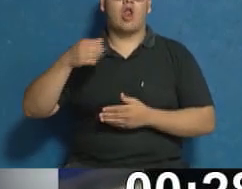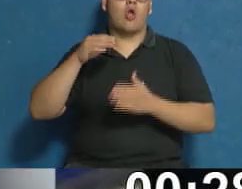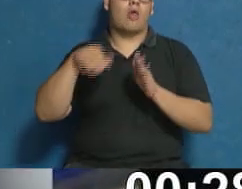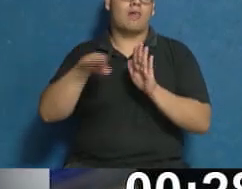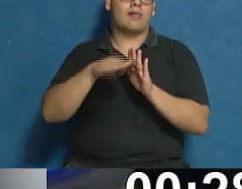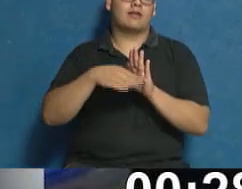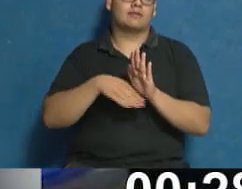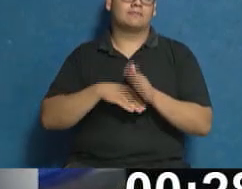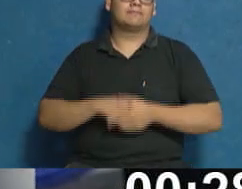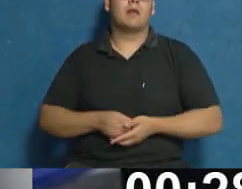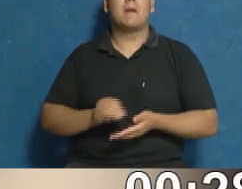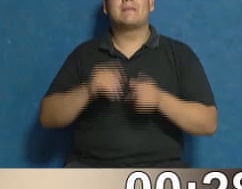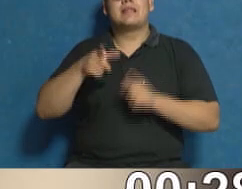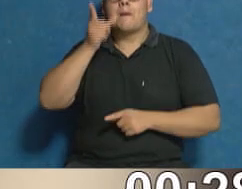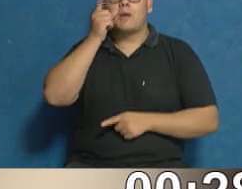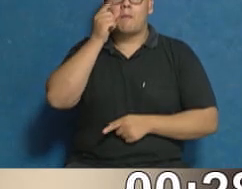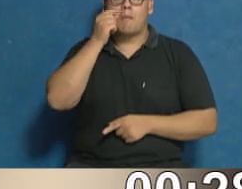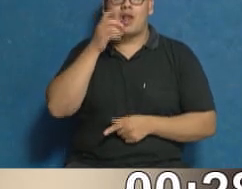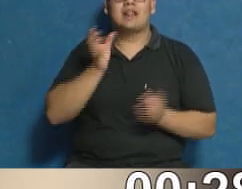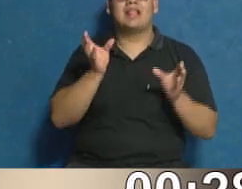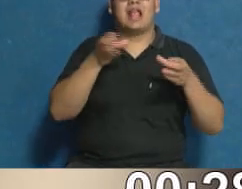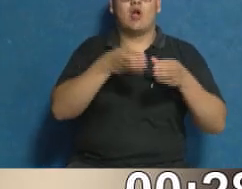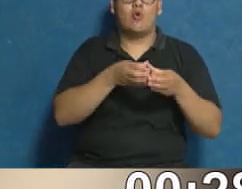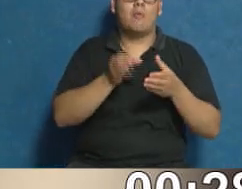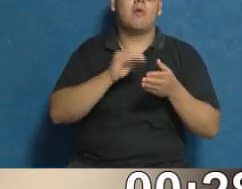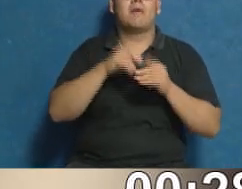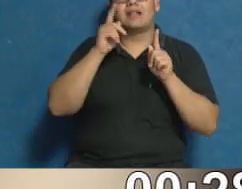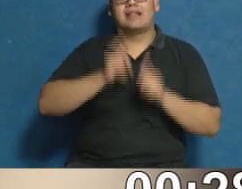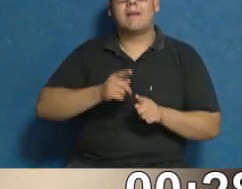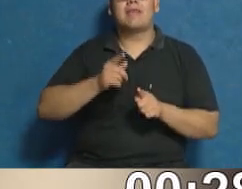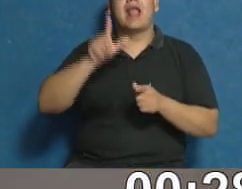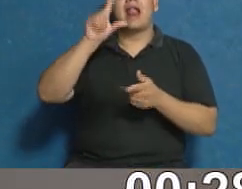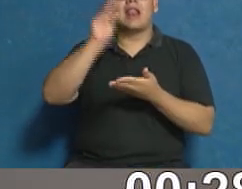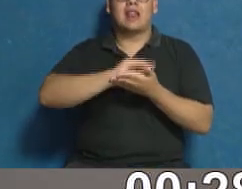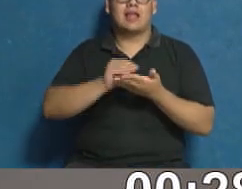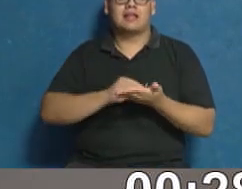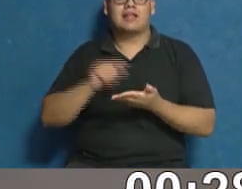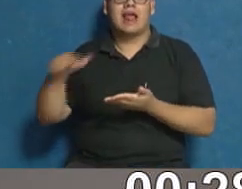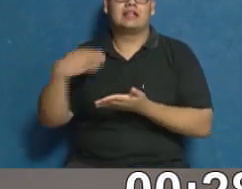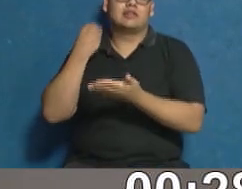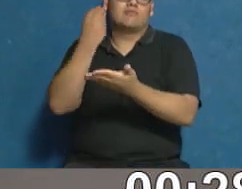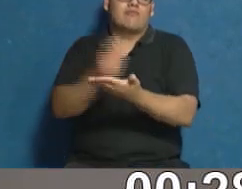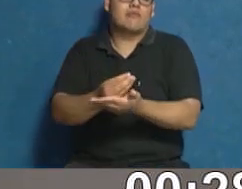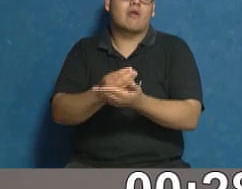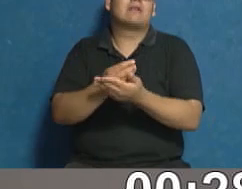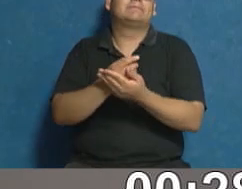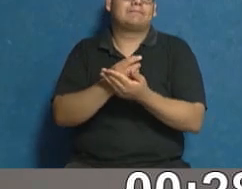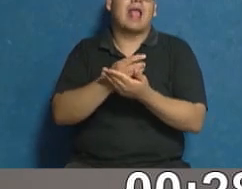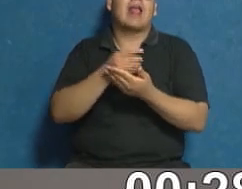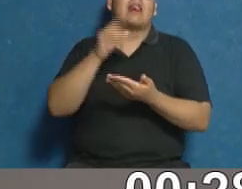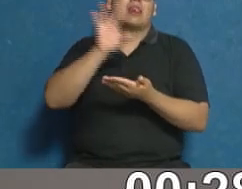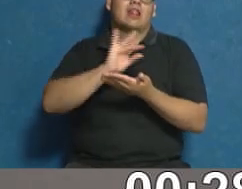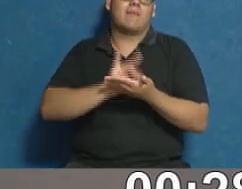también había incursionado en la política partidaria las últimas elecciones legislativas fue candidata a diputada provincial por el partido federal